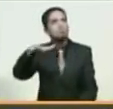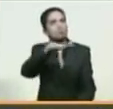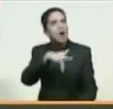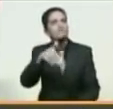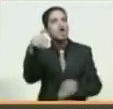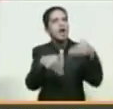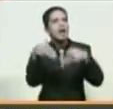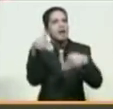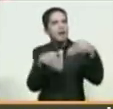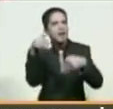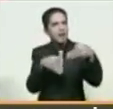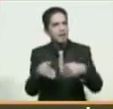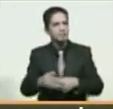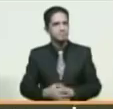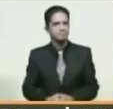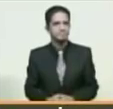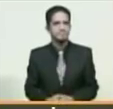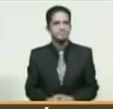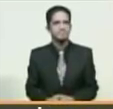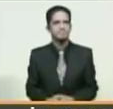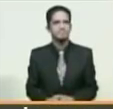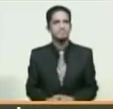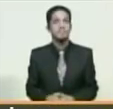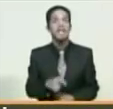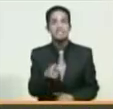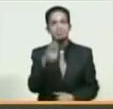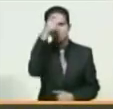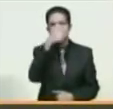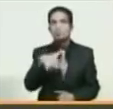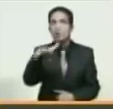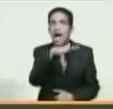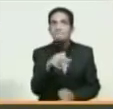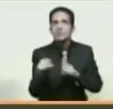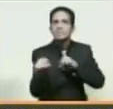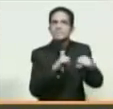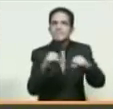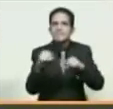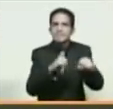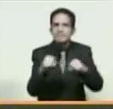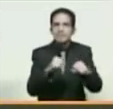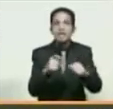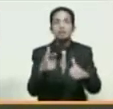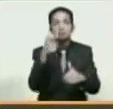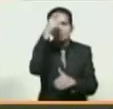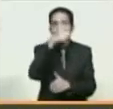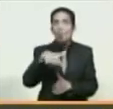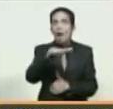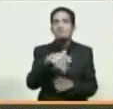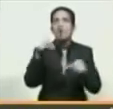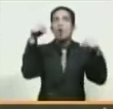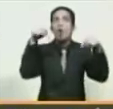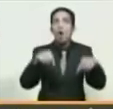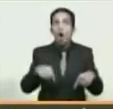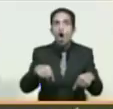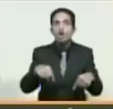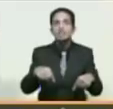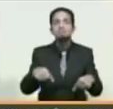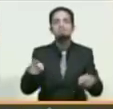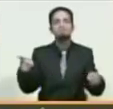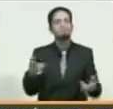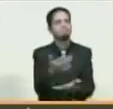constituyente originario. Fue el pueblo activado y un pueblo que hoy tiene sus brazos